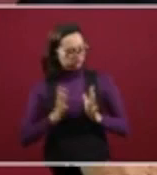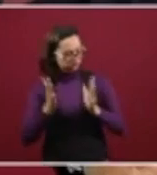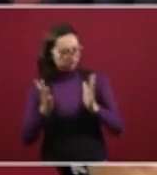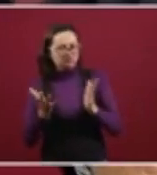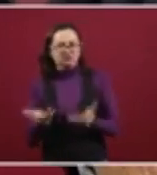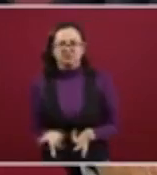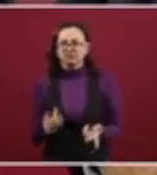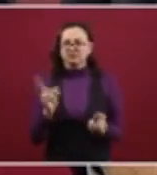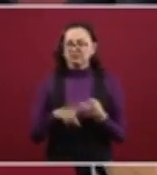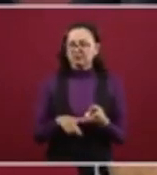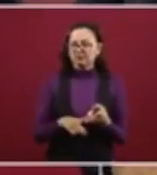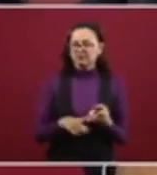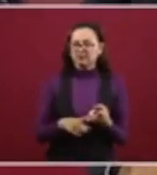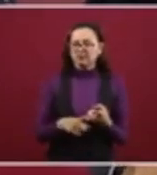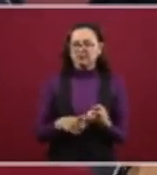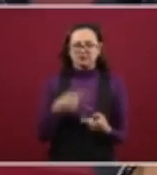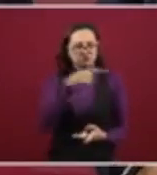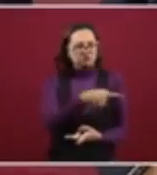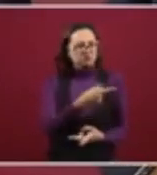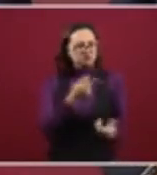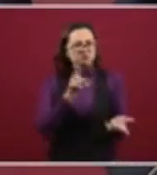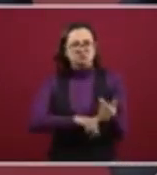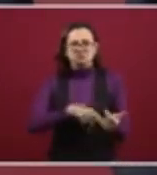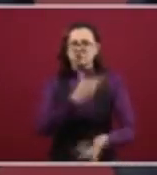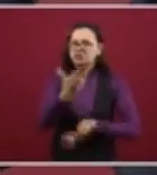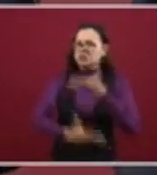ofreciendo servicios de todo tipo.